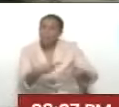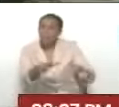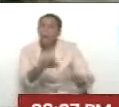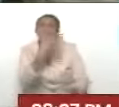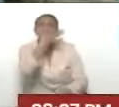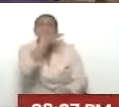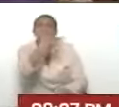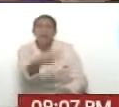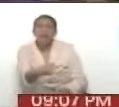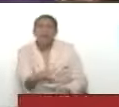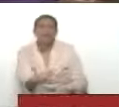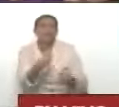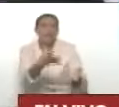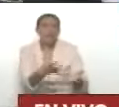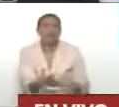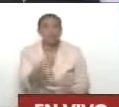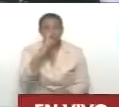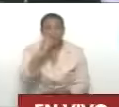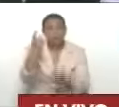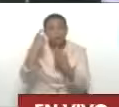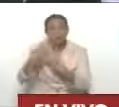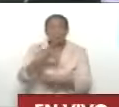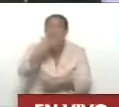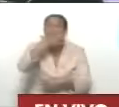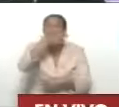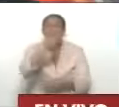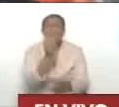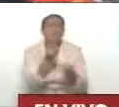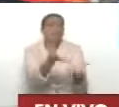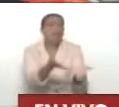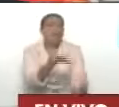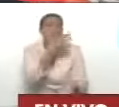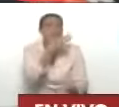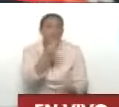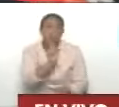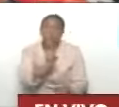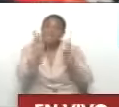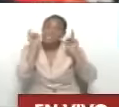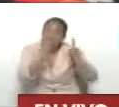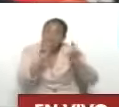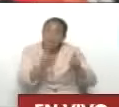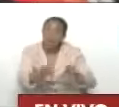eso desde que yo tengo 5 años. No les des el pescado, enséñale a pescar.